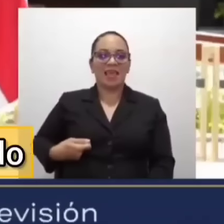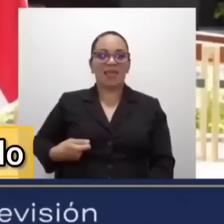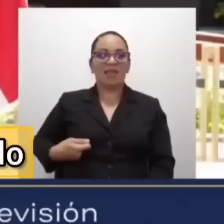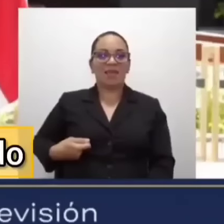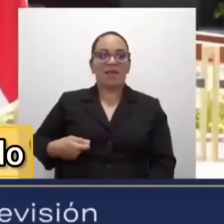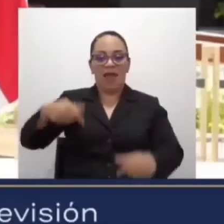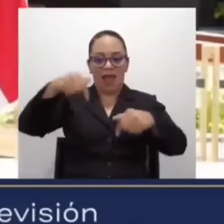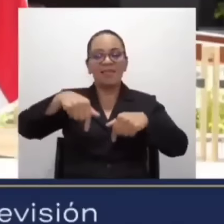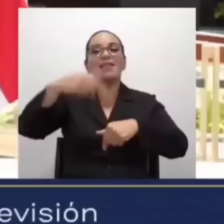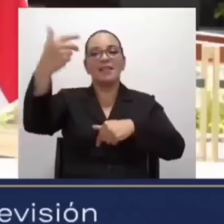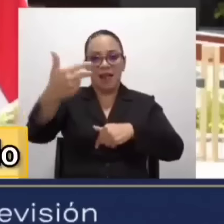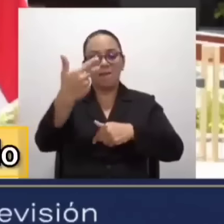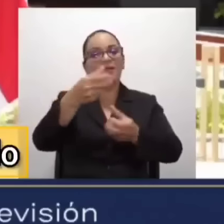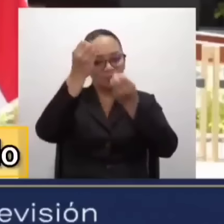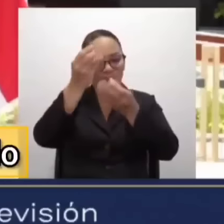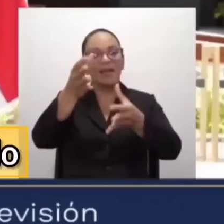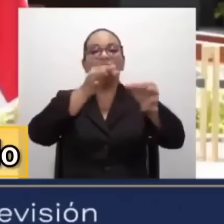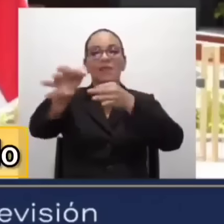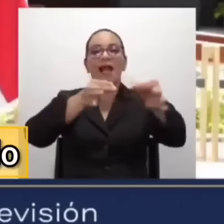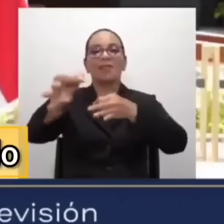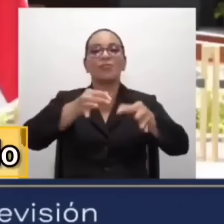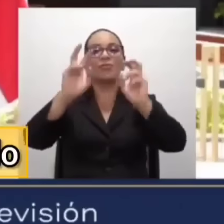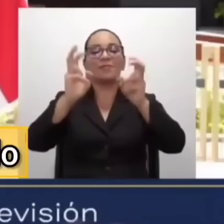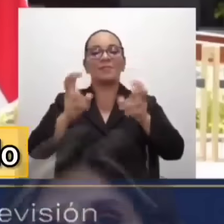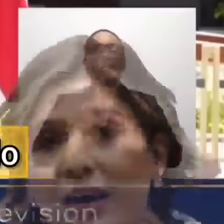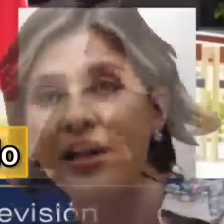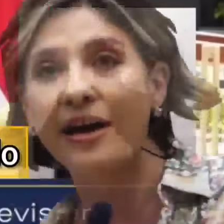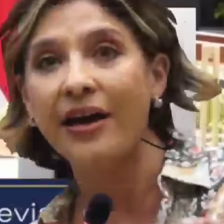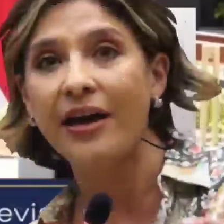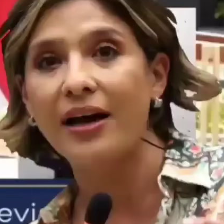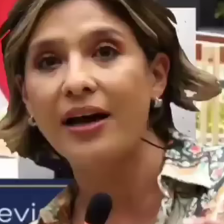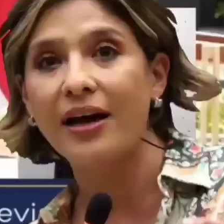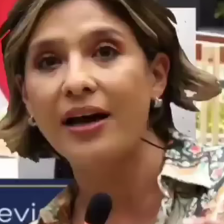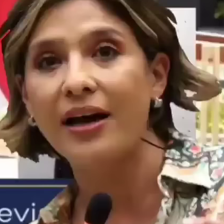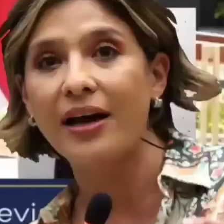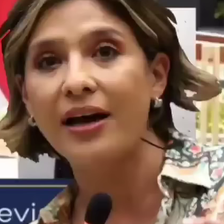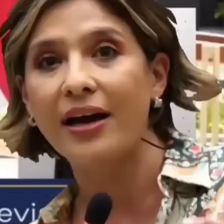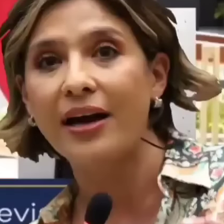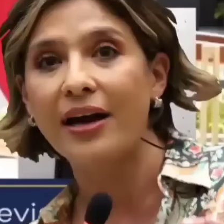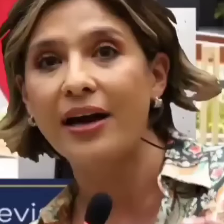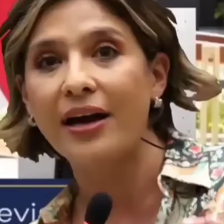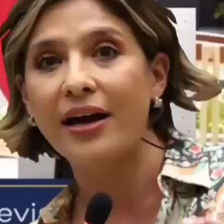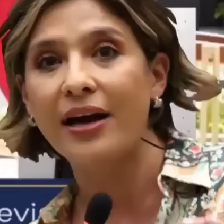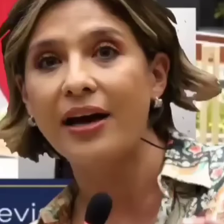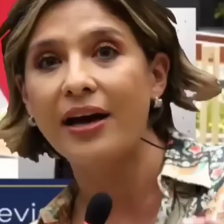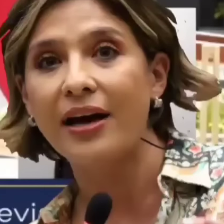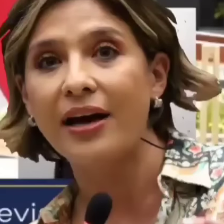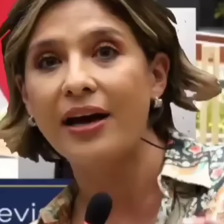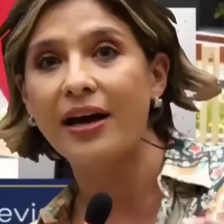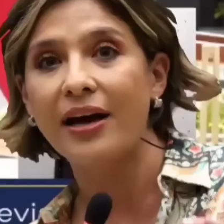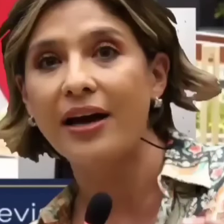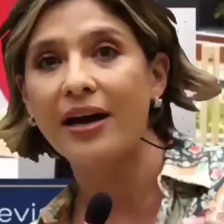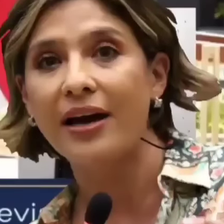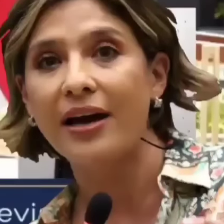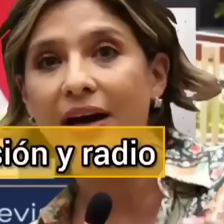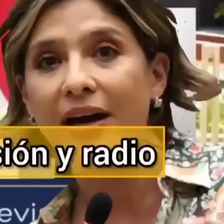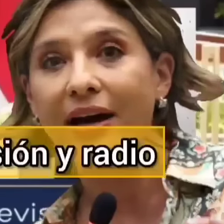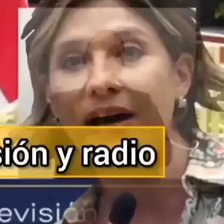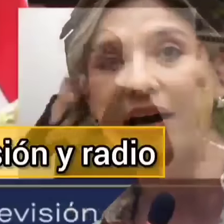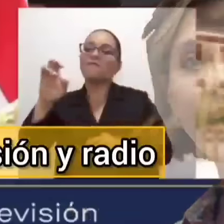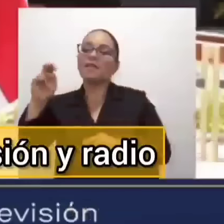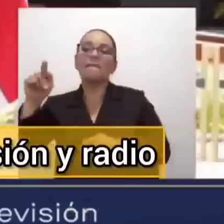cámaras diciendo: este es lo que propone Óscar Izquierdo para beneficiar a René Picado y al resto de los accionistas, a